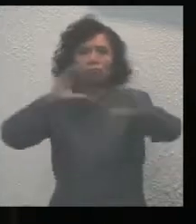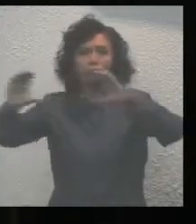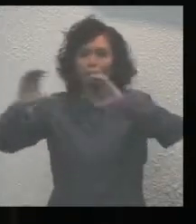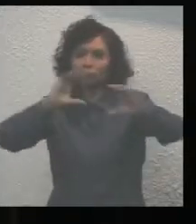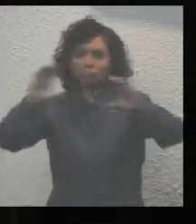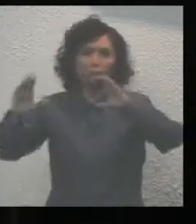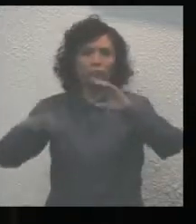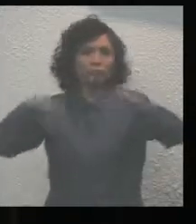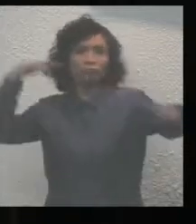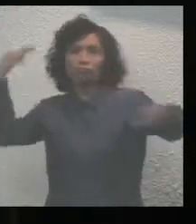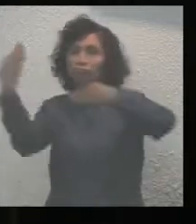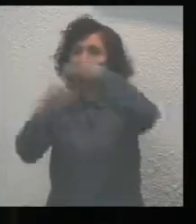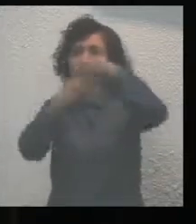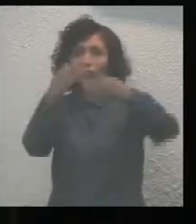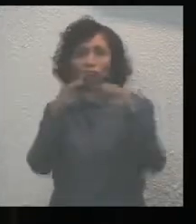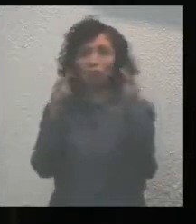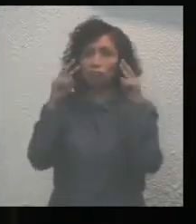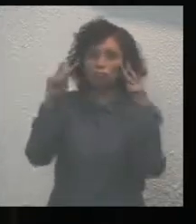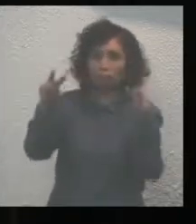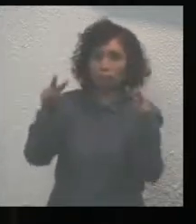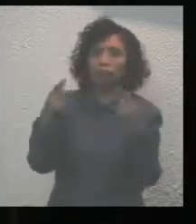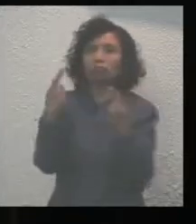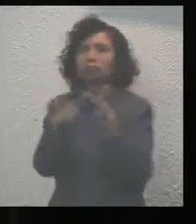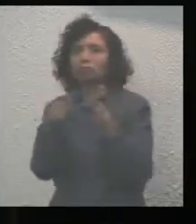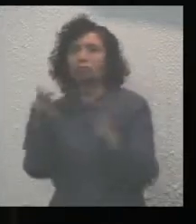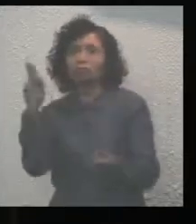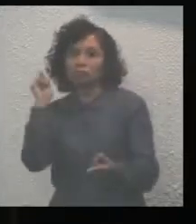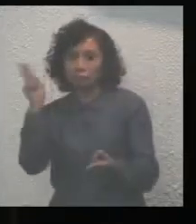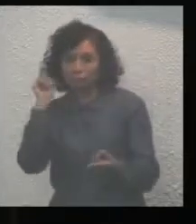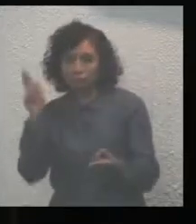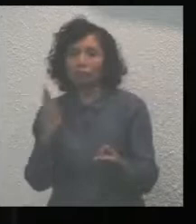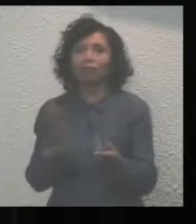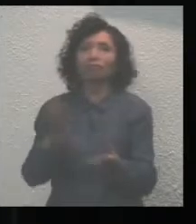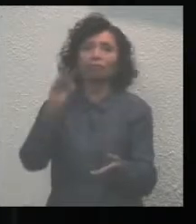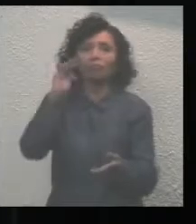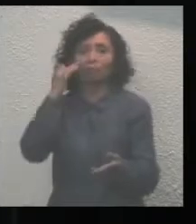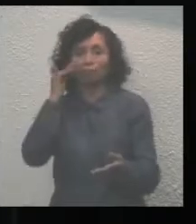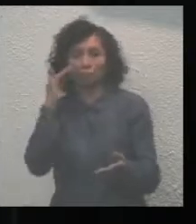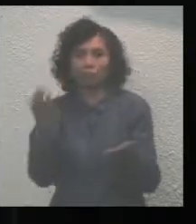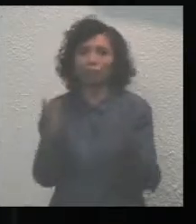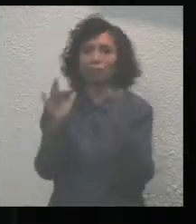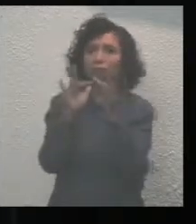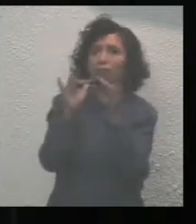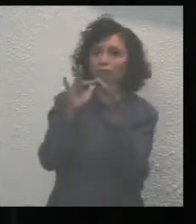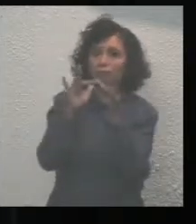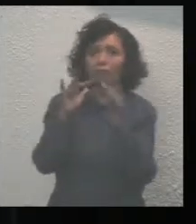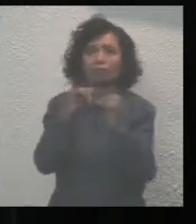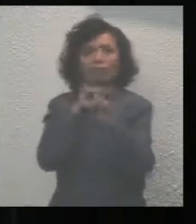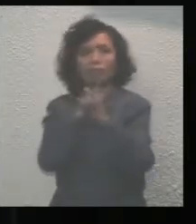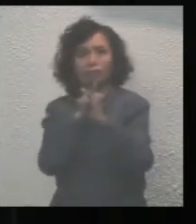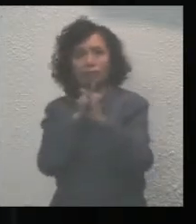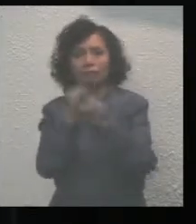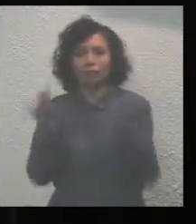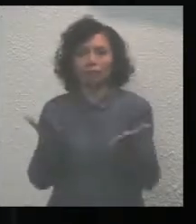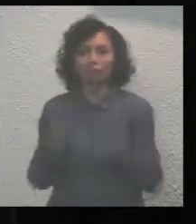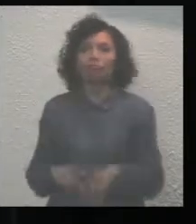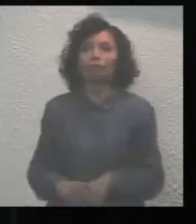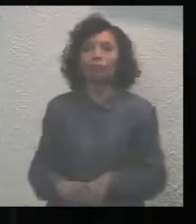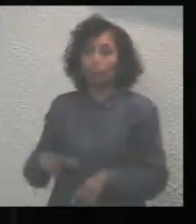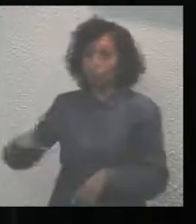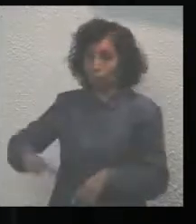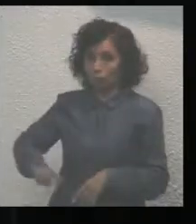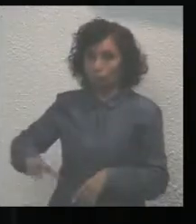que nos ven a través de la radio y televisión y de los medios de comunicación y redes sociales. Señor